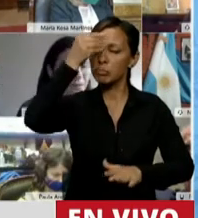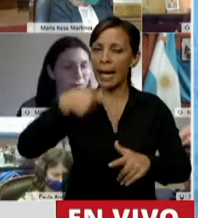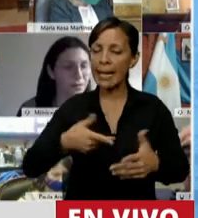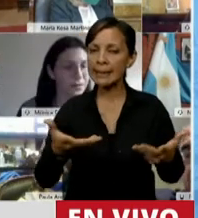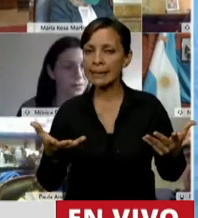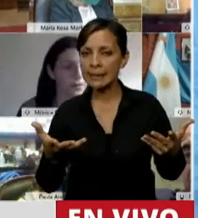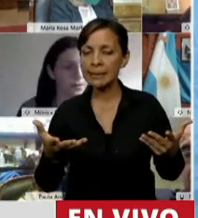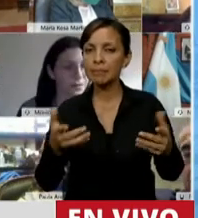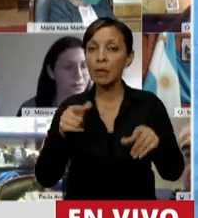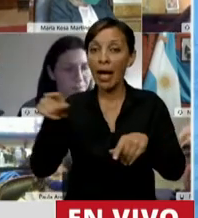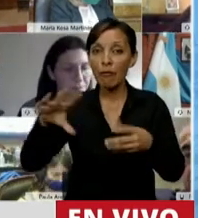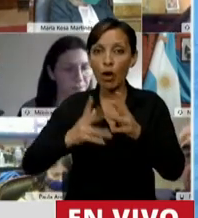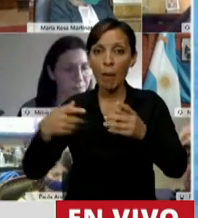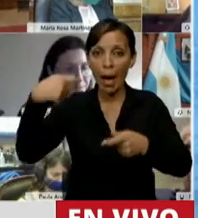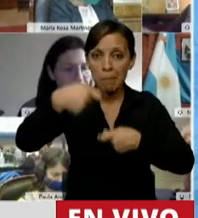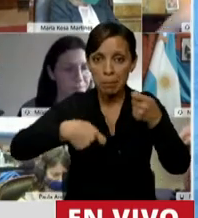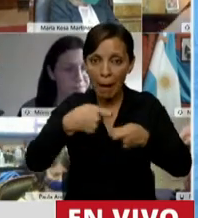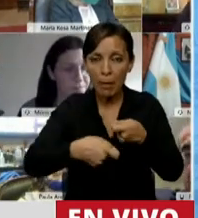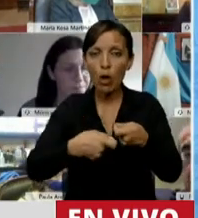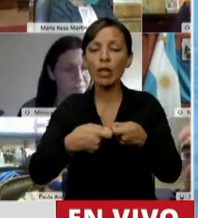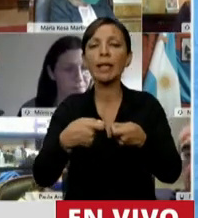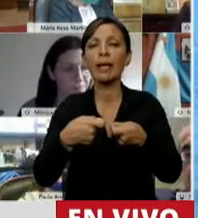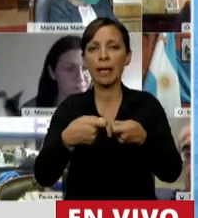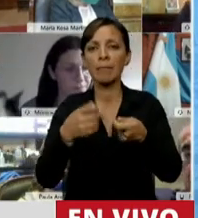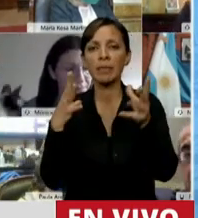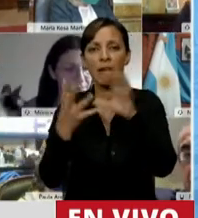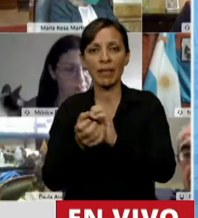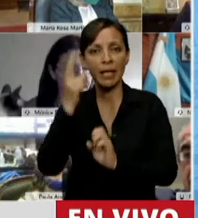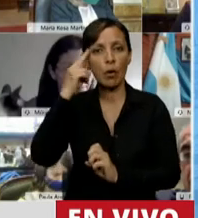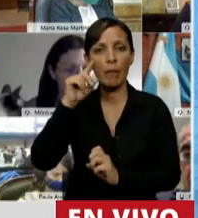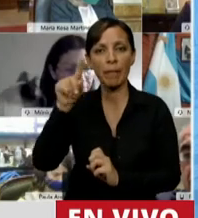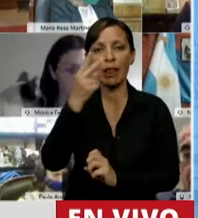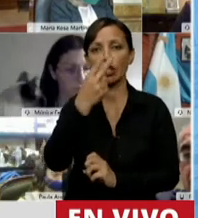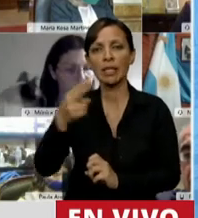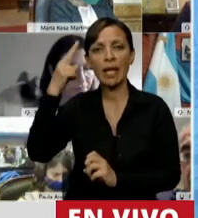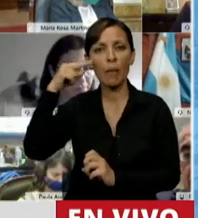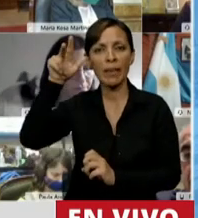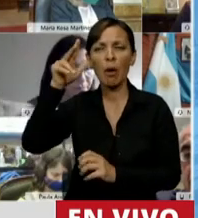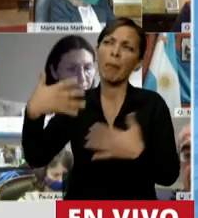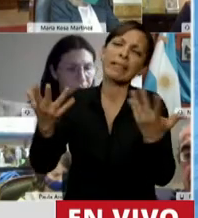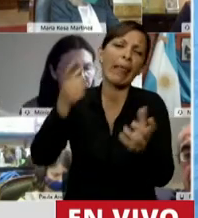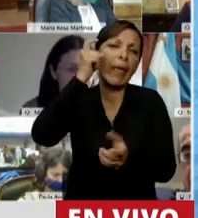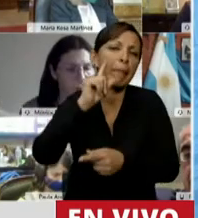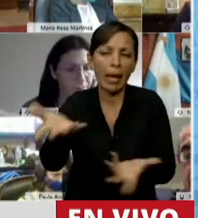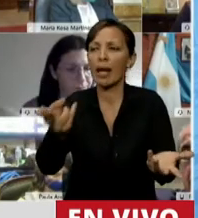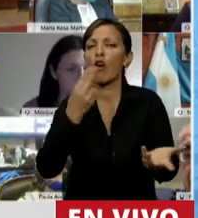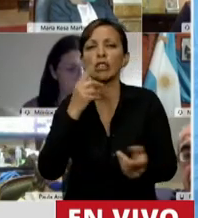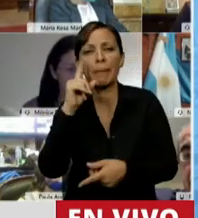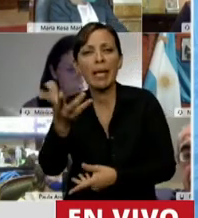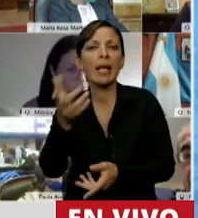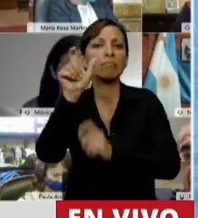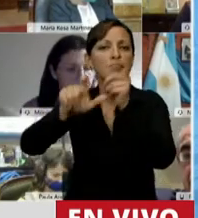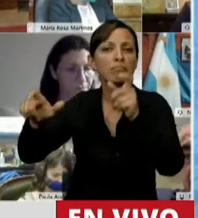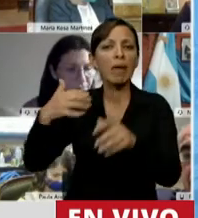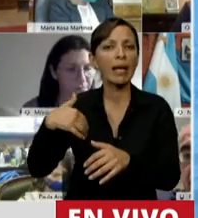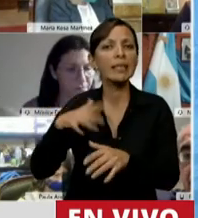este aporte afecta a 9.298, puede ser 10.000, puede ser 11.000 argentinos